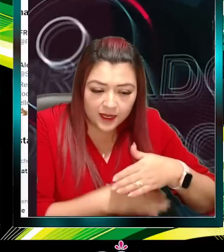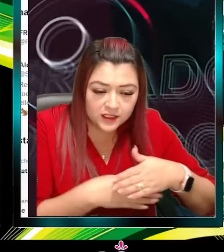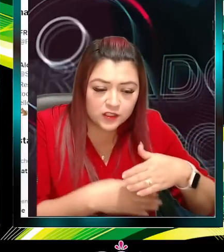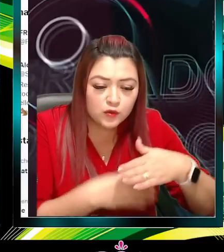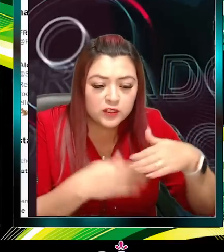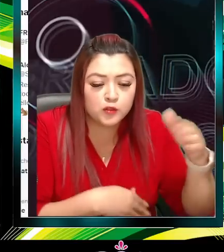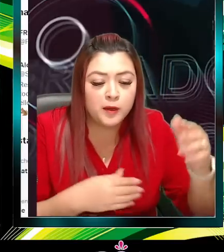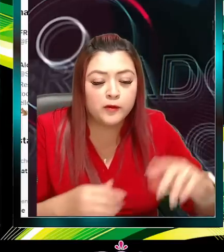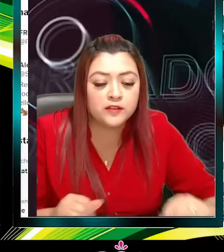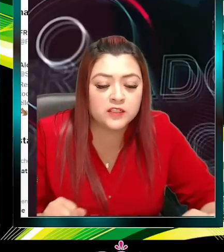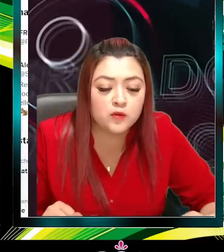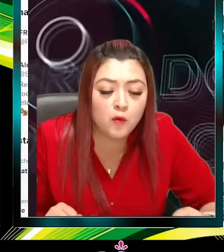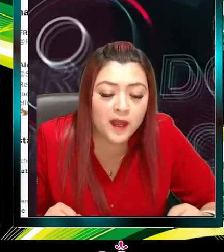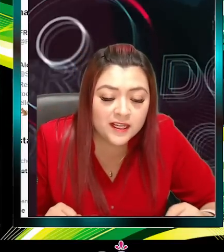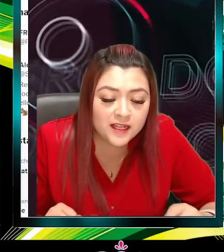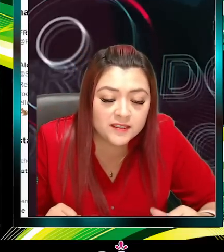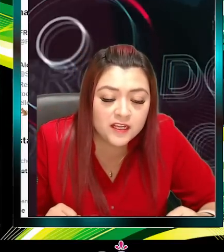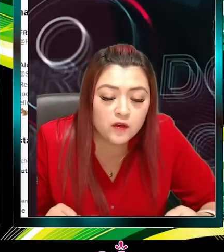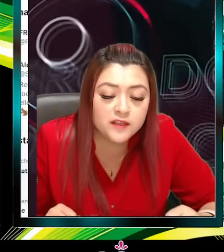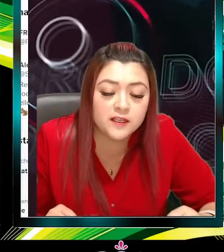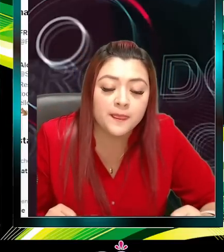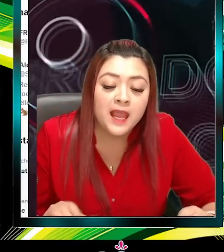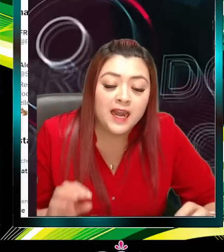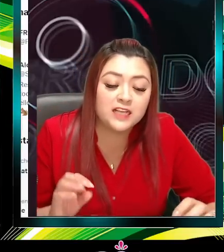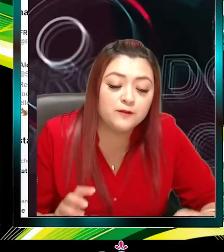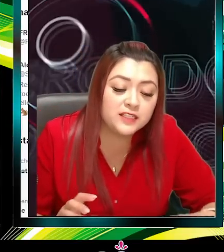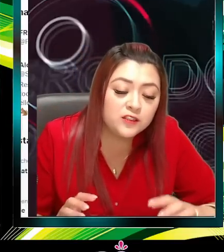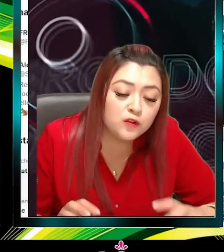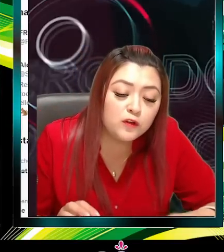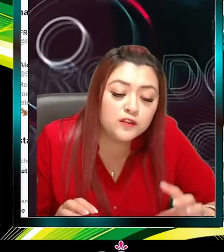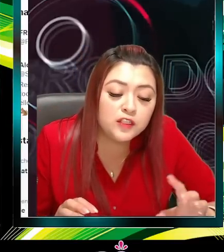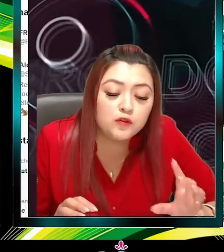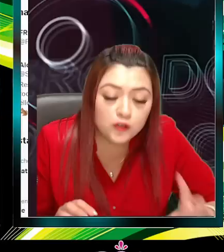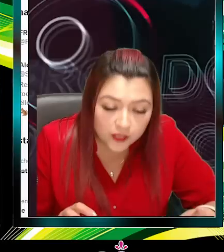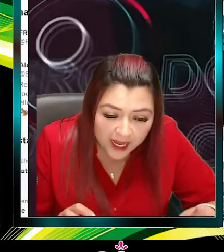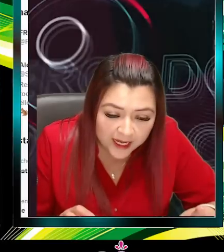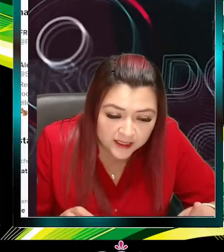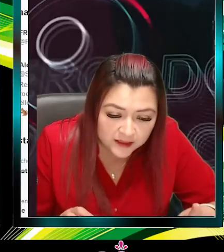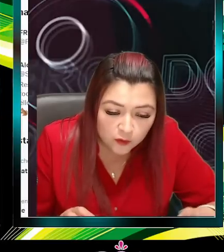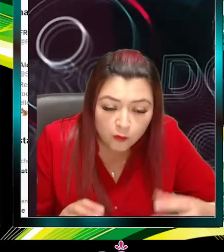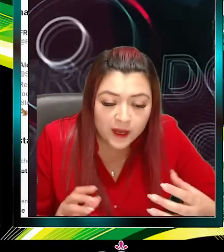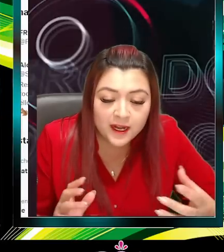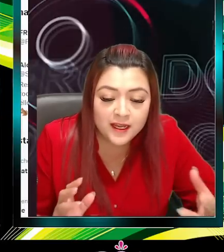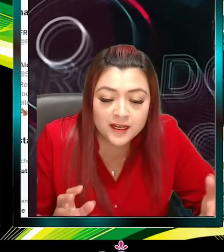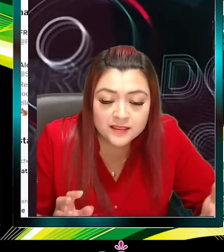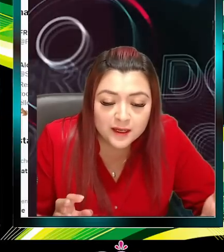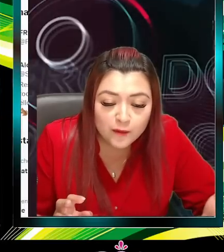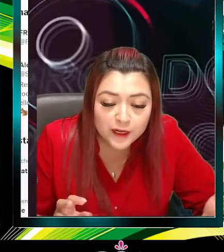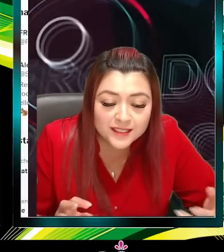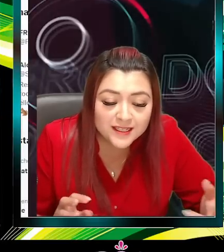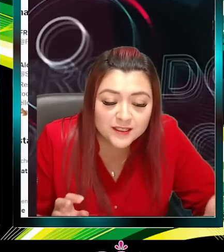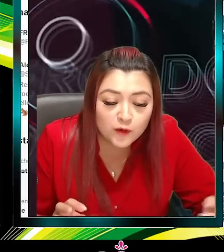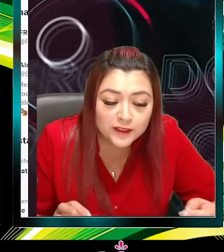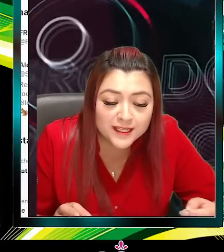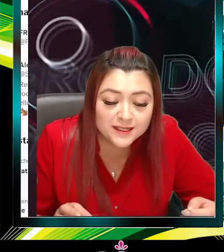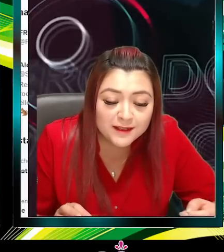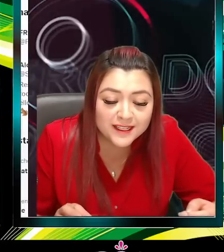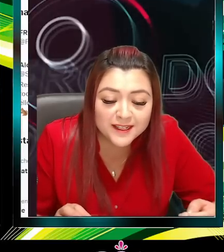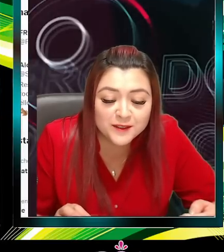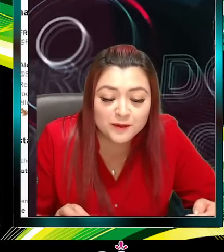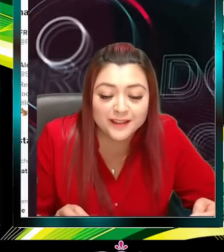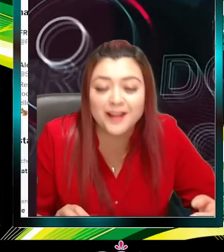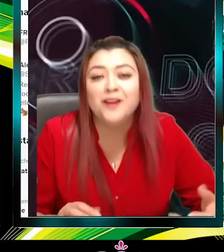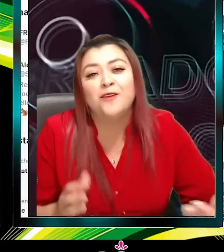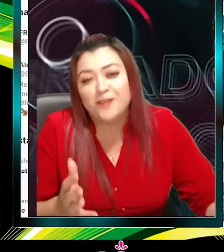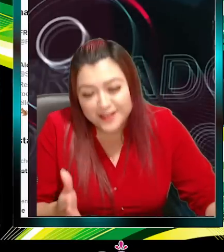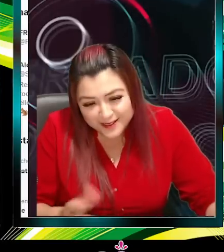fajaban en la cintura sus pavorosas 45. Dice, las fuerzas son constitucionales o van a ir a ceremonias las escoltas de bandera